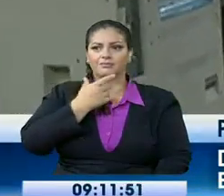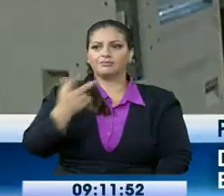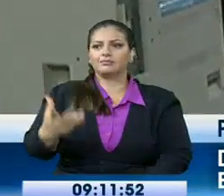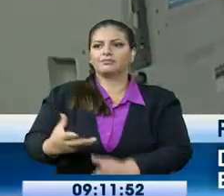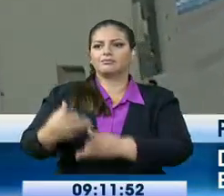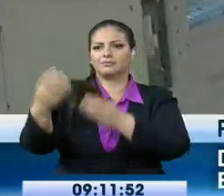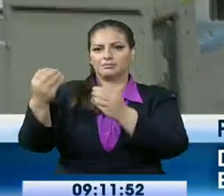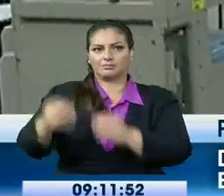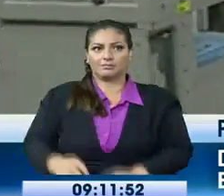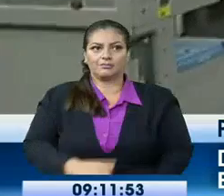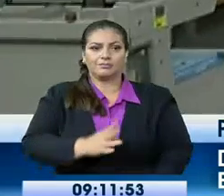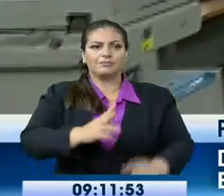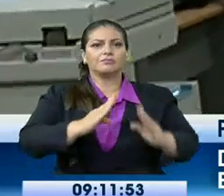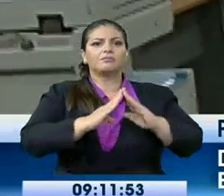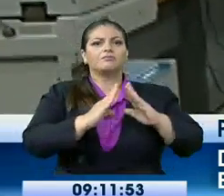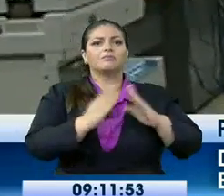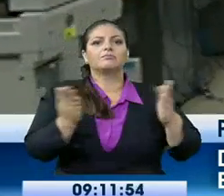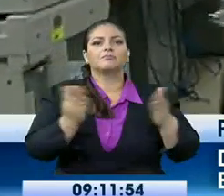de Salitre a Guayaquil.